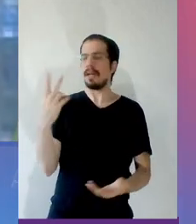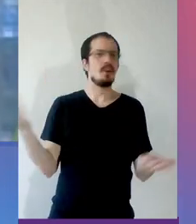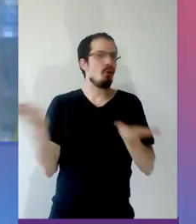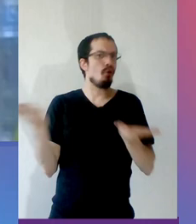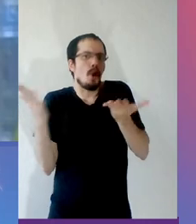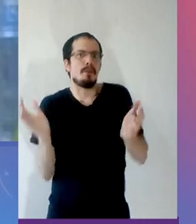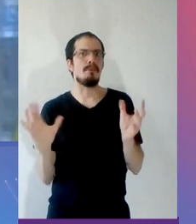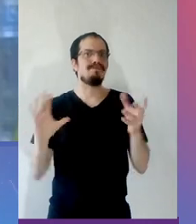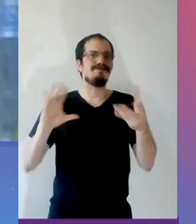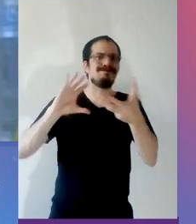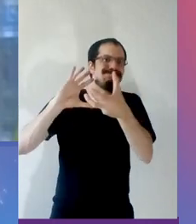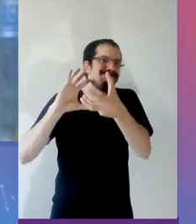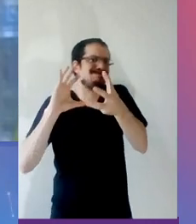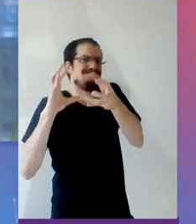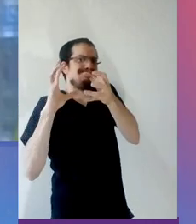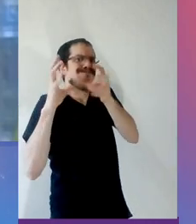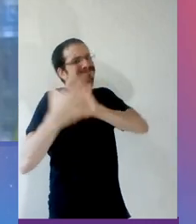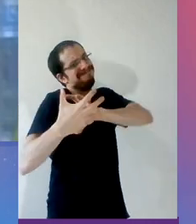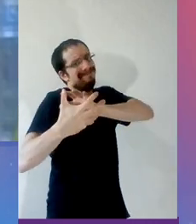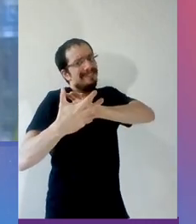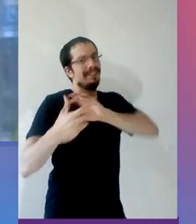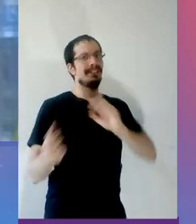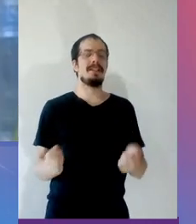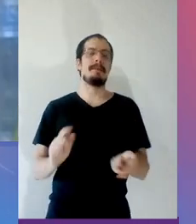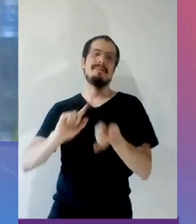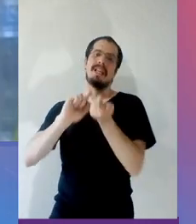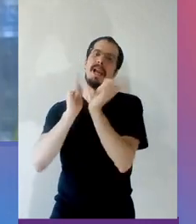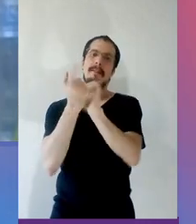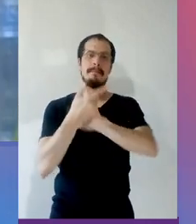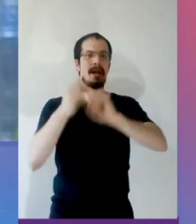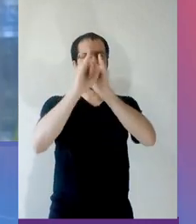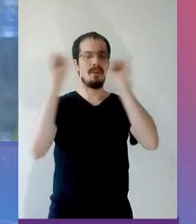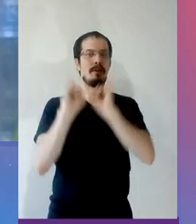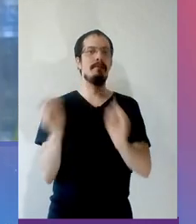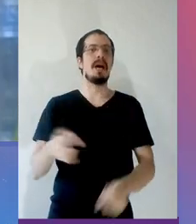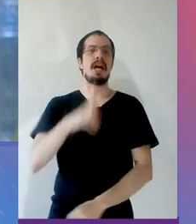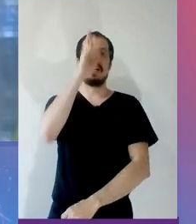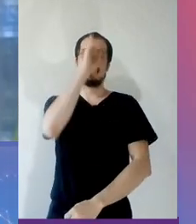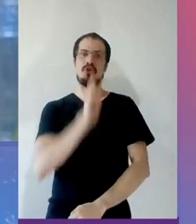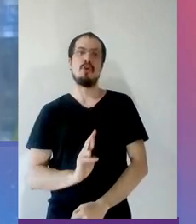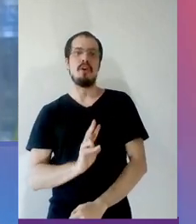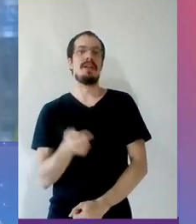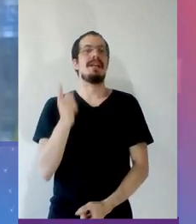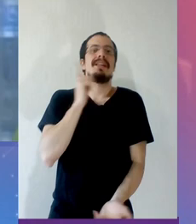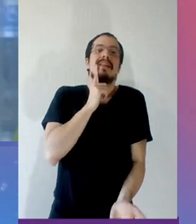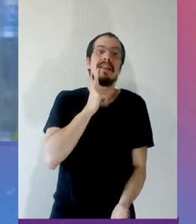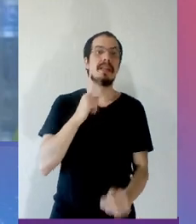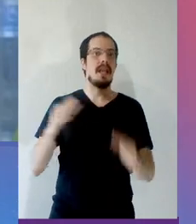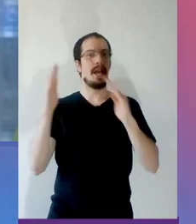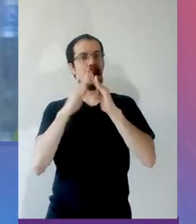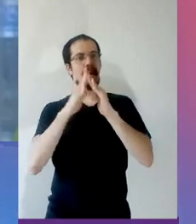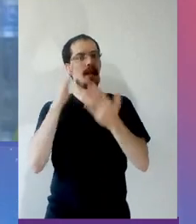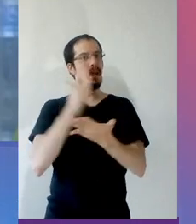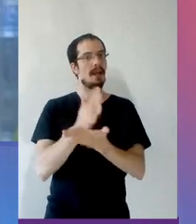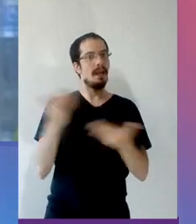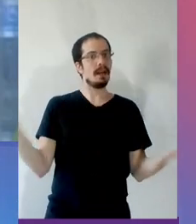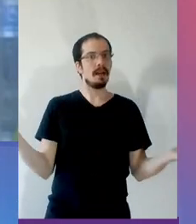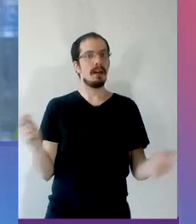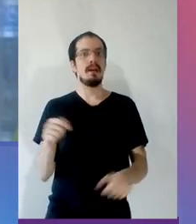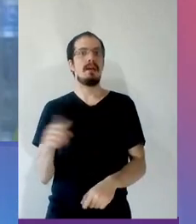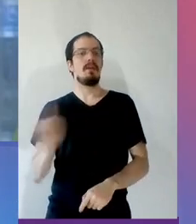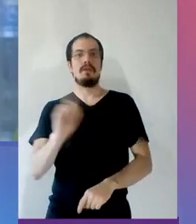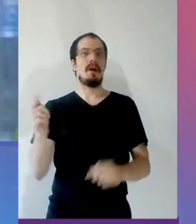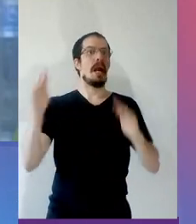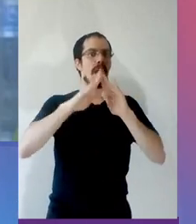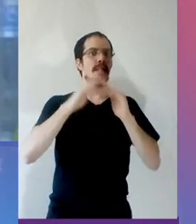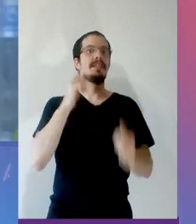reconfigurarse, ¿cierto? Tuvieron que reformular sus roles, ver quién ahora se quedaba con los niños en la casa, ver quién salía a